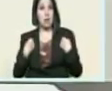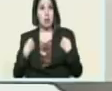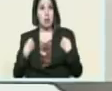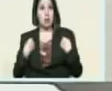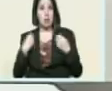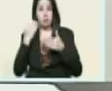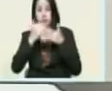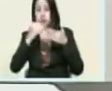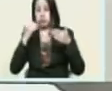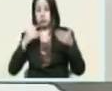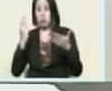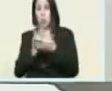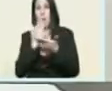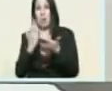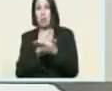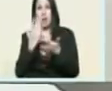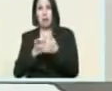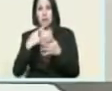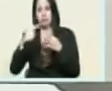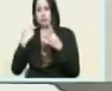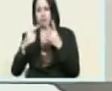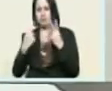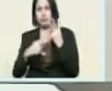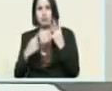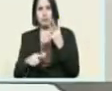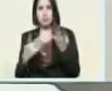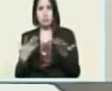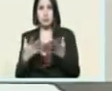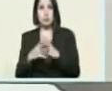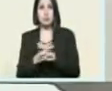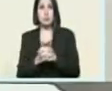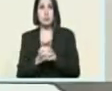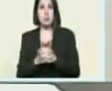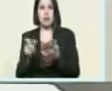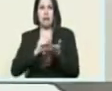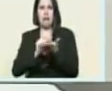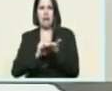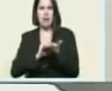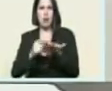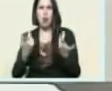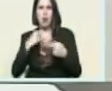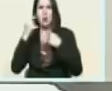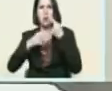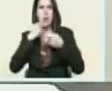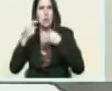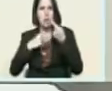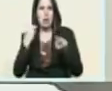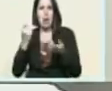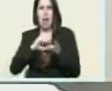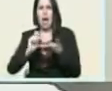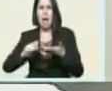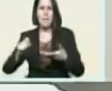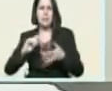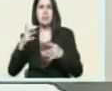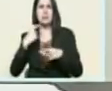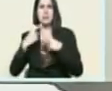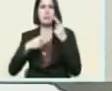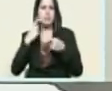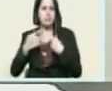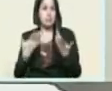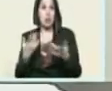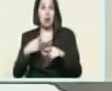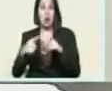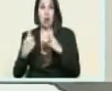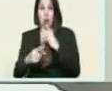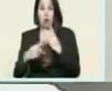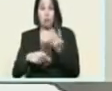con sus cuadernos, sus componentes, sus creyones, sus lápices, etc. Gran esfuerzo,